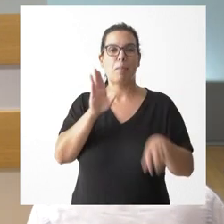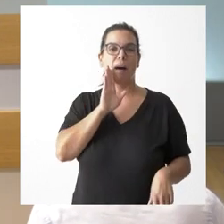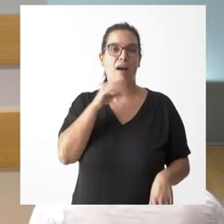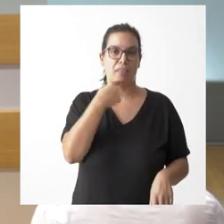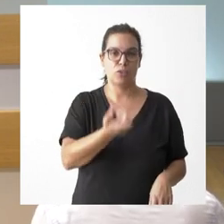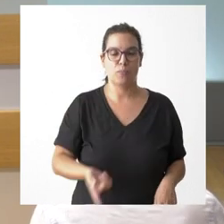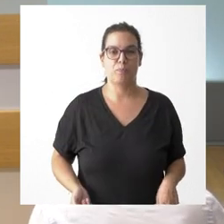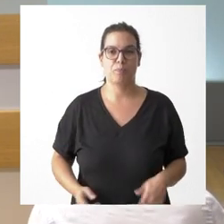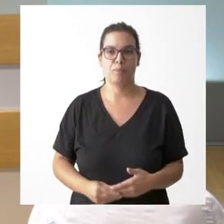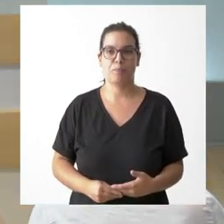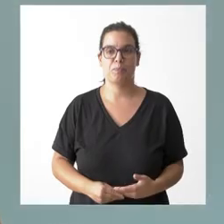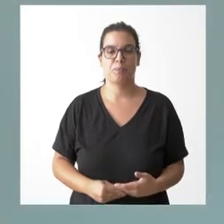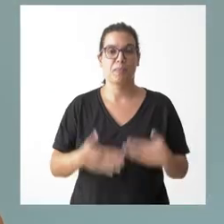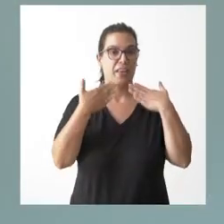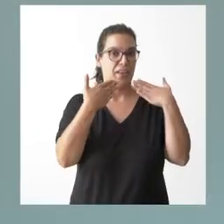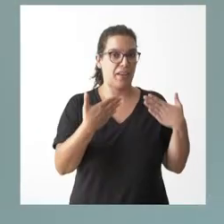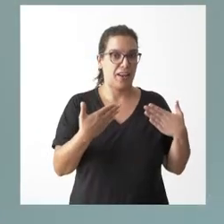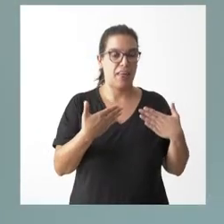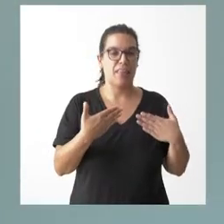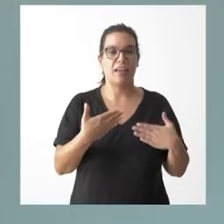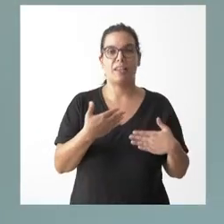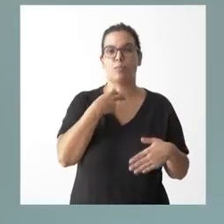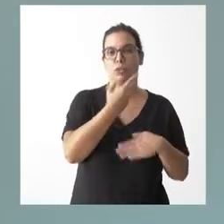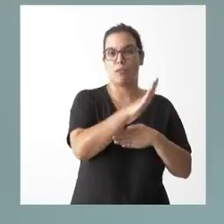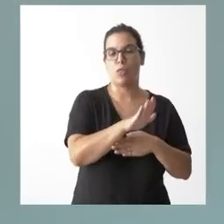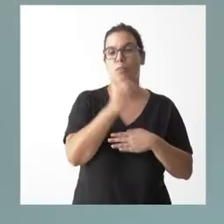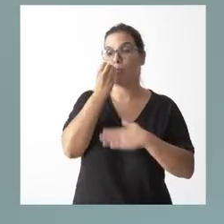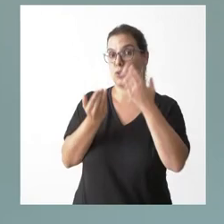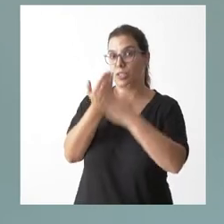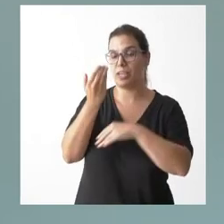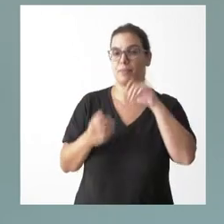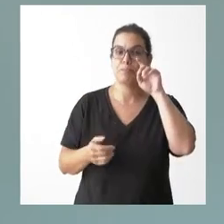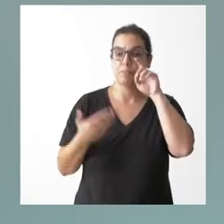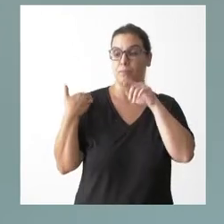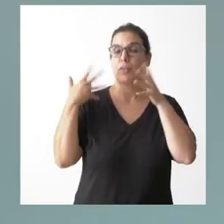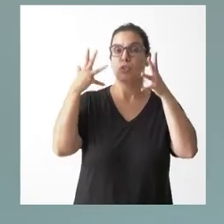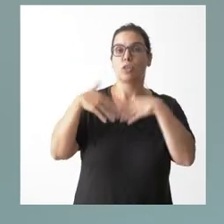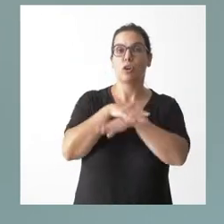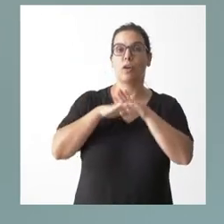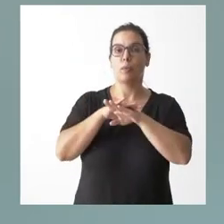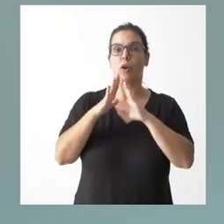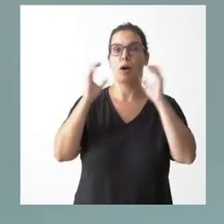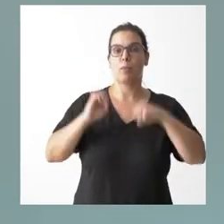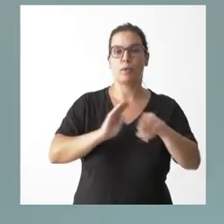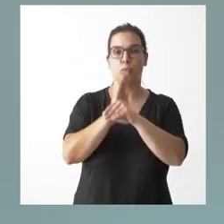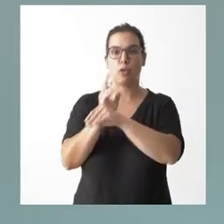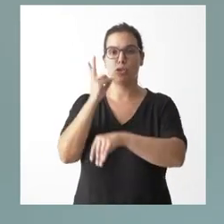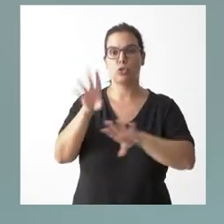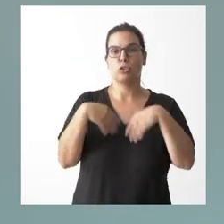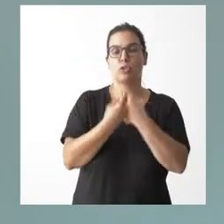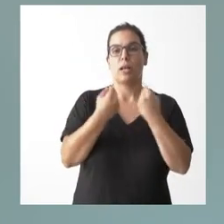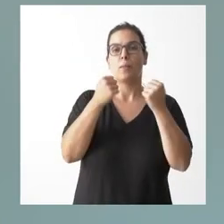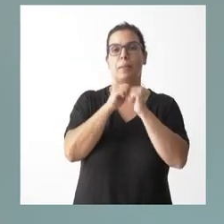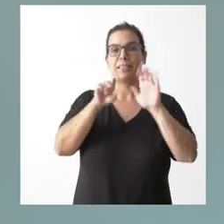anteriormente. Sí, muchas gracias. Gracias, portavoz. Buenos días. El Consejo de Gobierno ha aprobado dos subvenciones por importe de 26,8